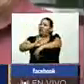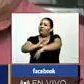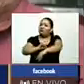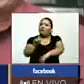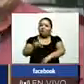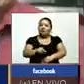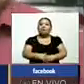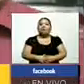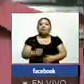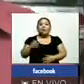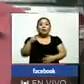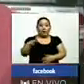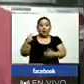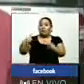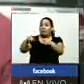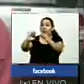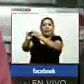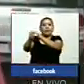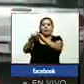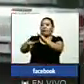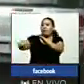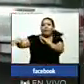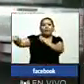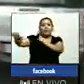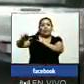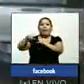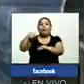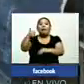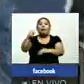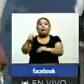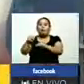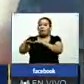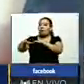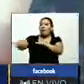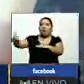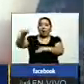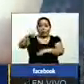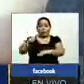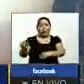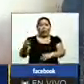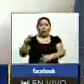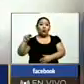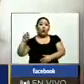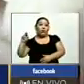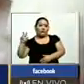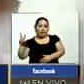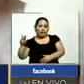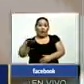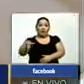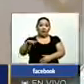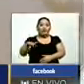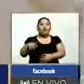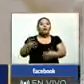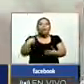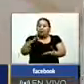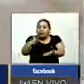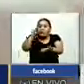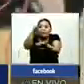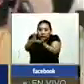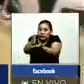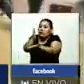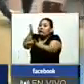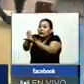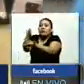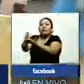a continuar con el resto de caserillos de los 10 cantones del municipio de Nueva Concepción, porque queremos llegar a esos lugares donde